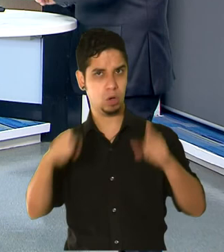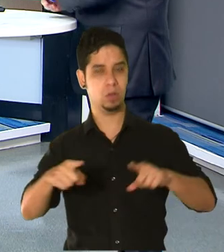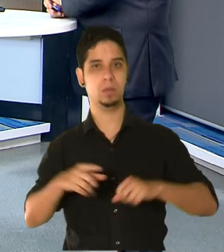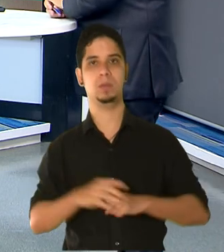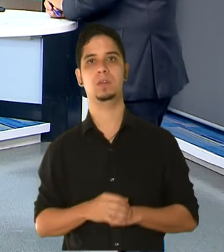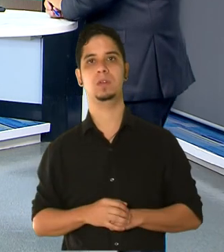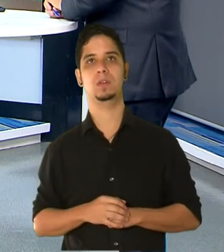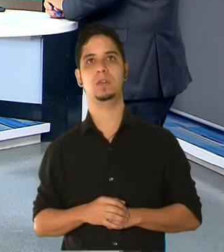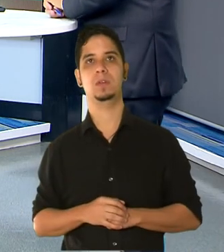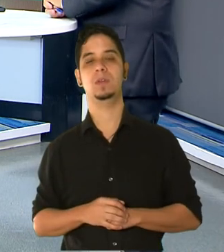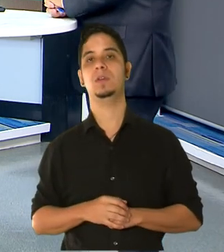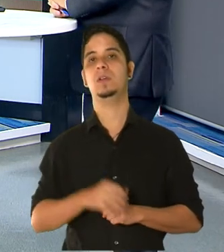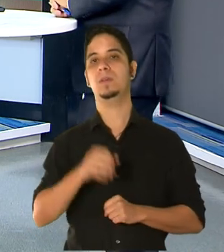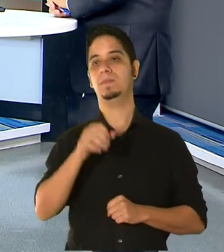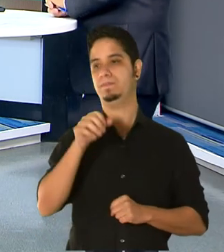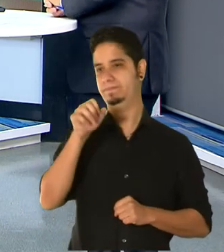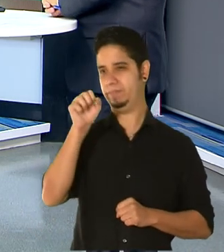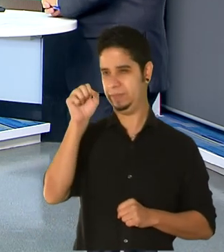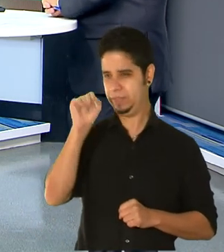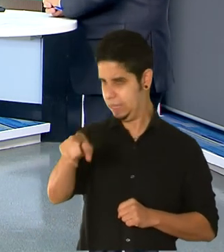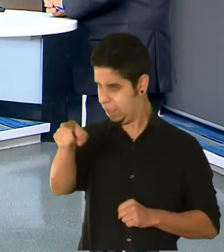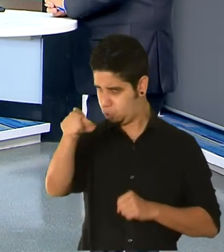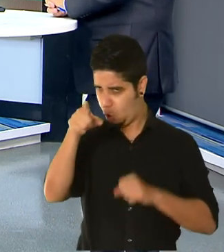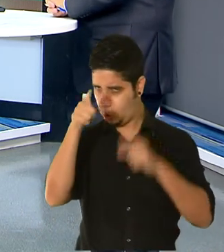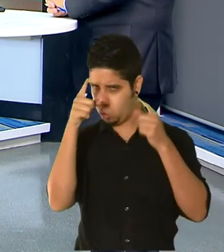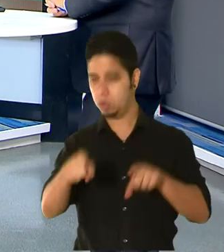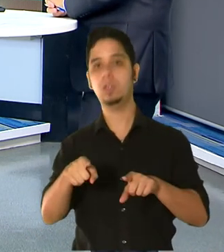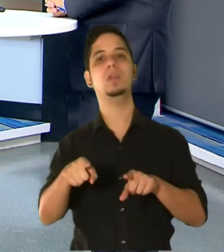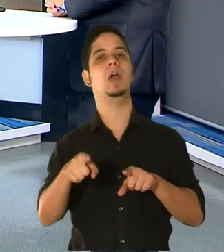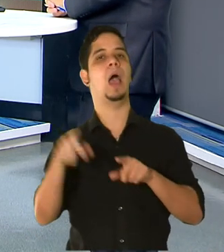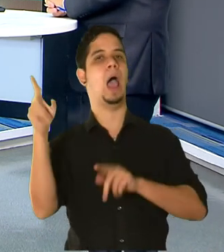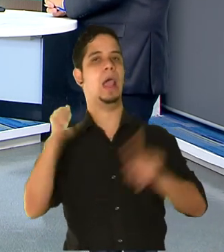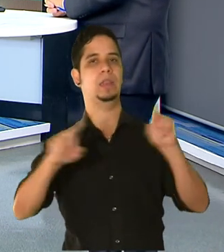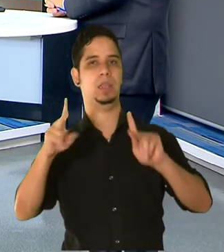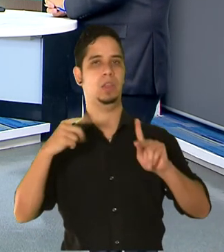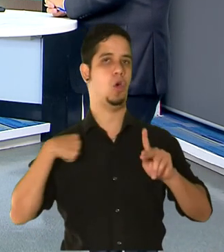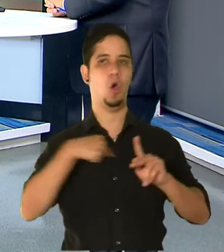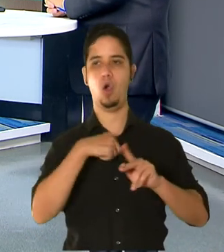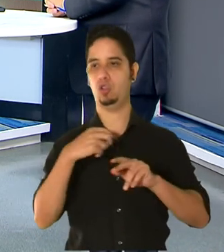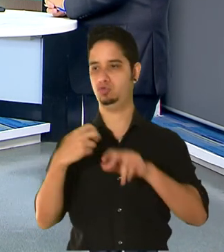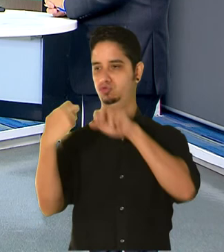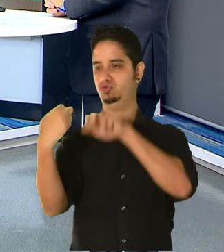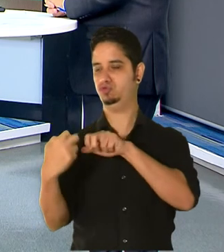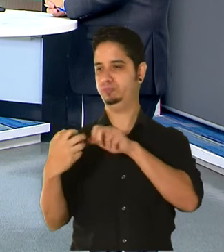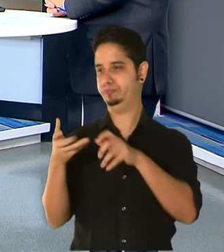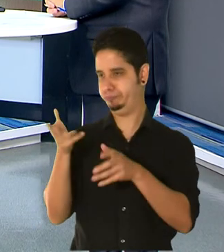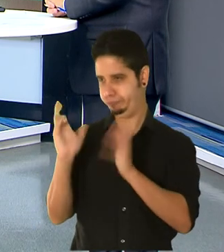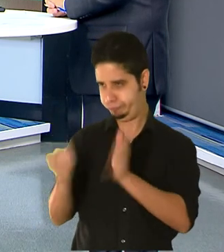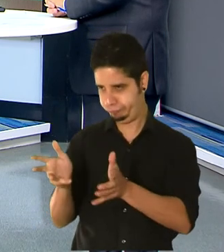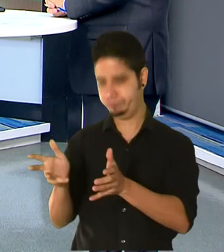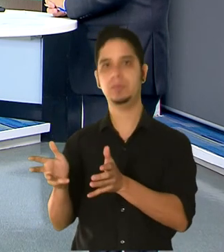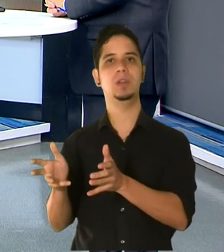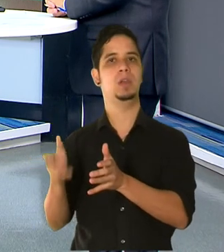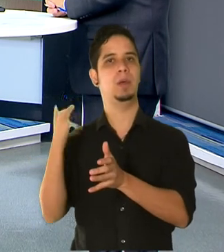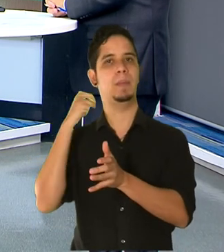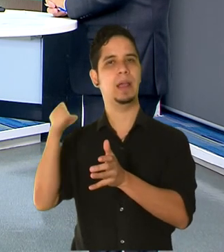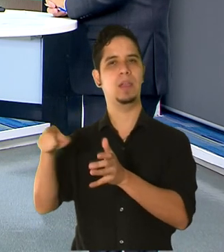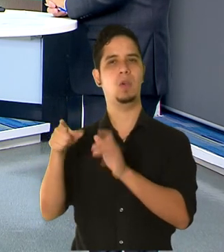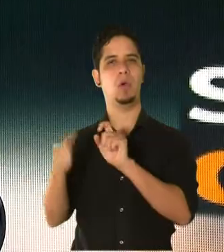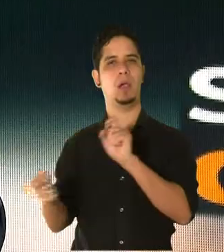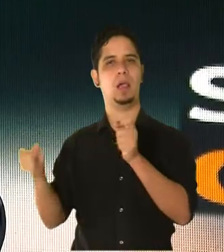crisis eso ha pasado fiat esa ha sido la experiencia ha habido gente que no hemos sentado con ellos lo han orientado lo hemos capacitado para que se muevan a través de